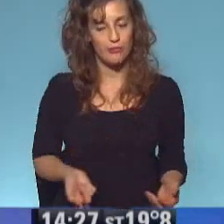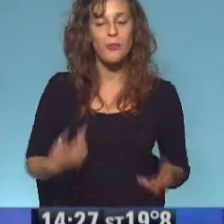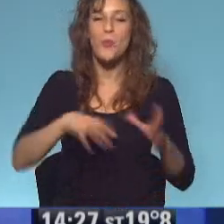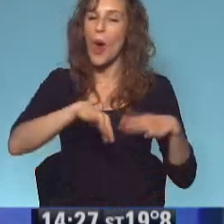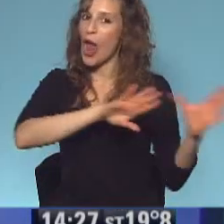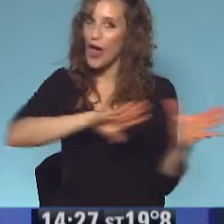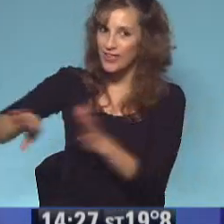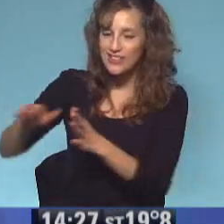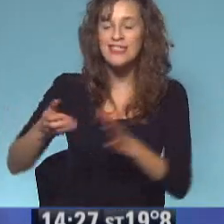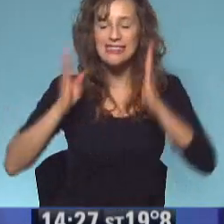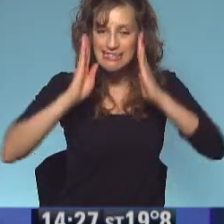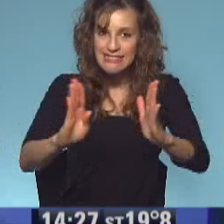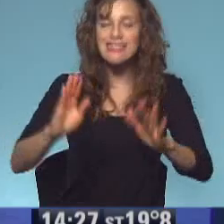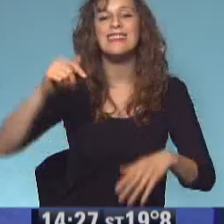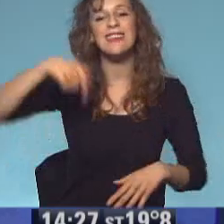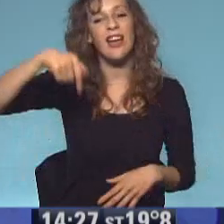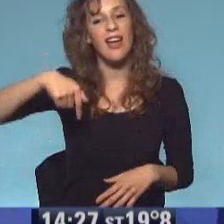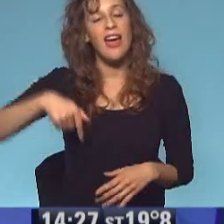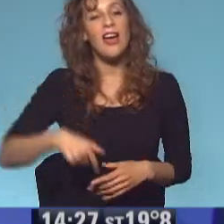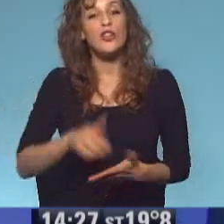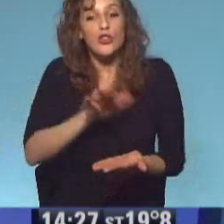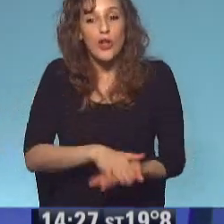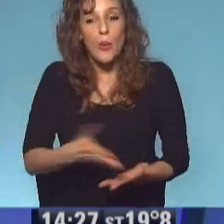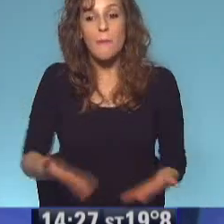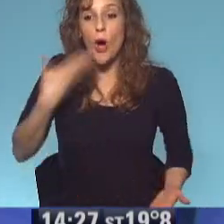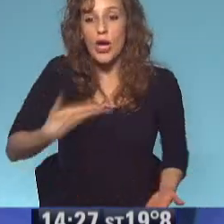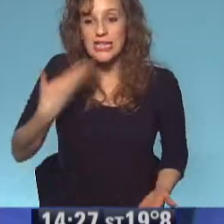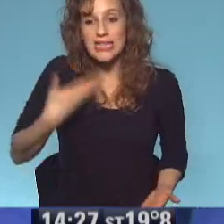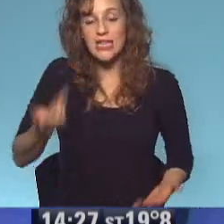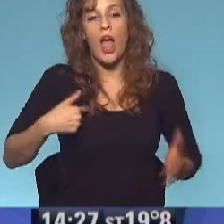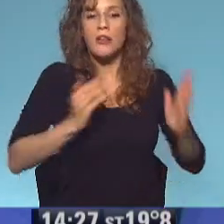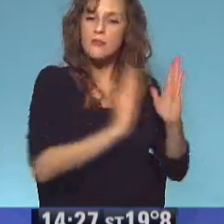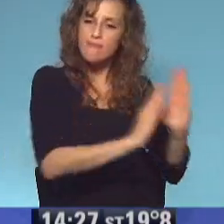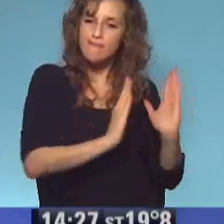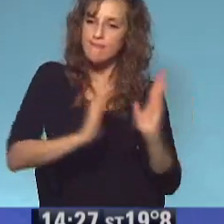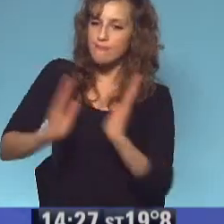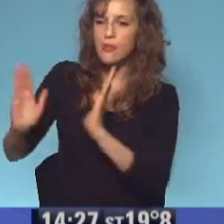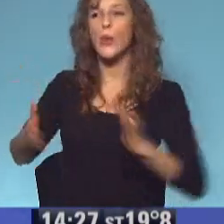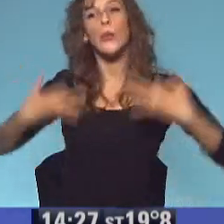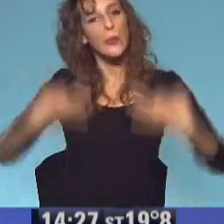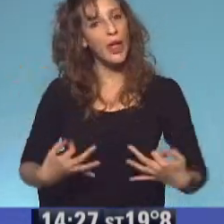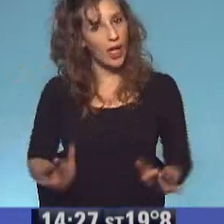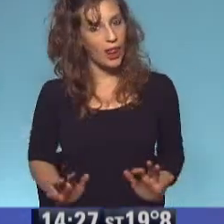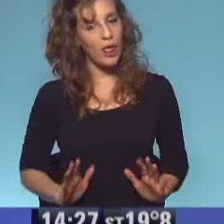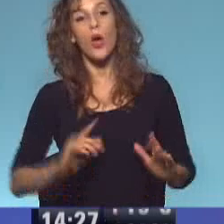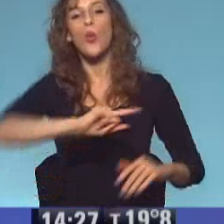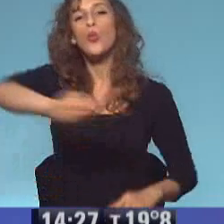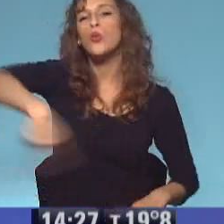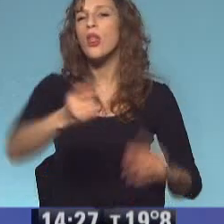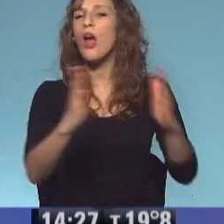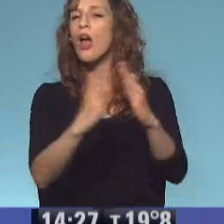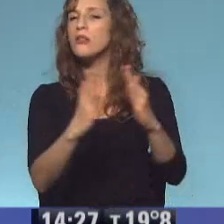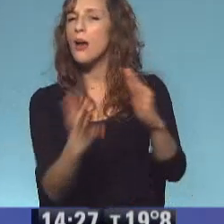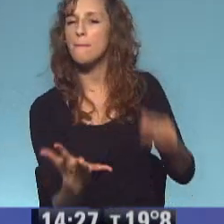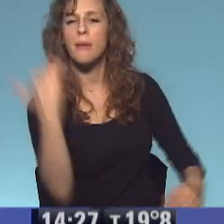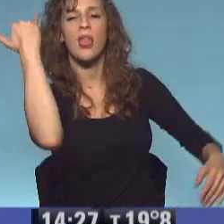volvamos a esto. Estábamos tratando de ordenar esta poesía, que no encontramos la rima. ¿En casa ya se dieron cuenta? Ay, seguro que